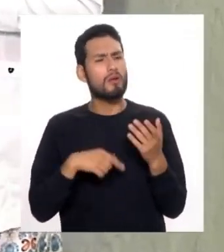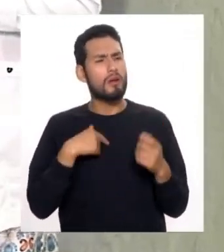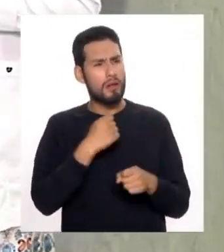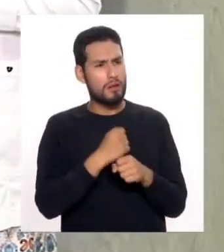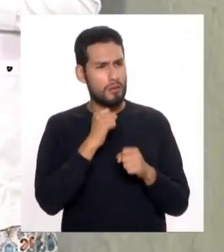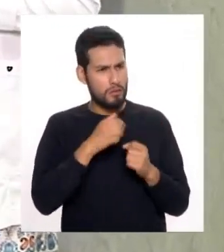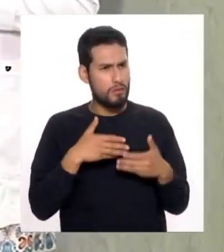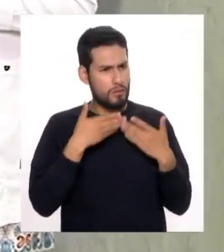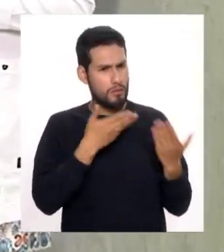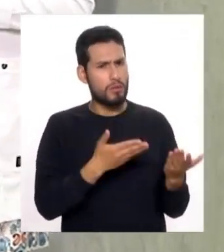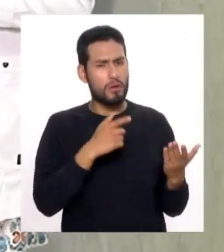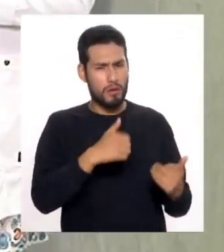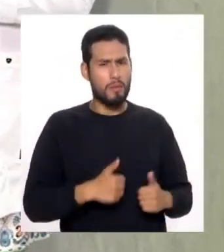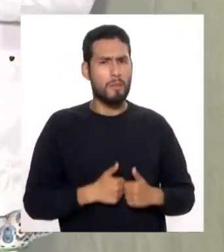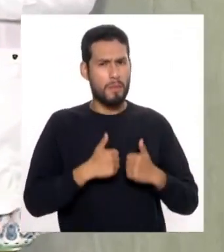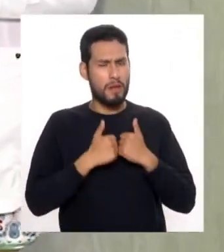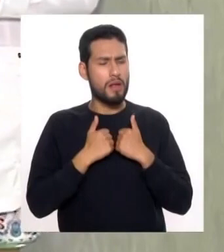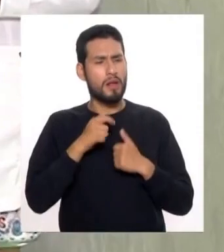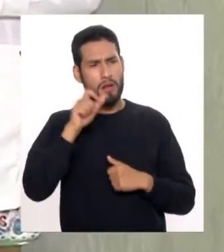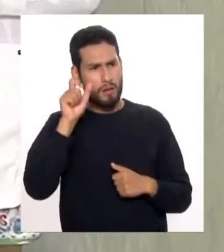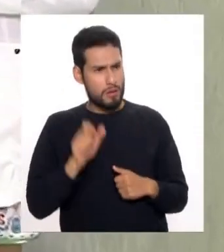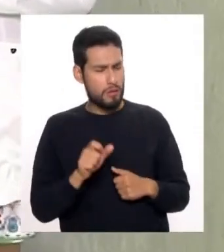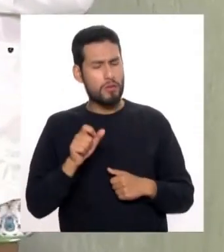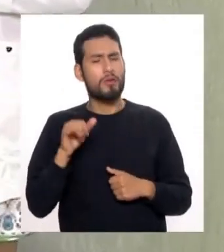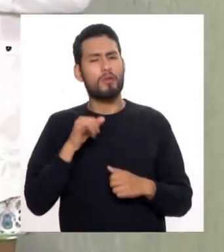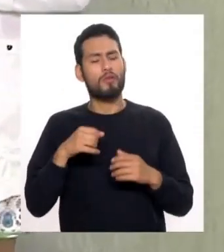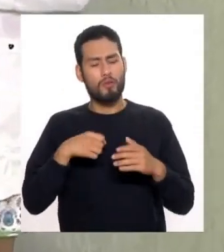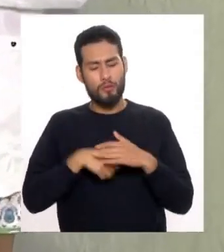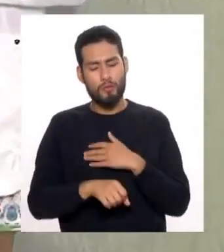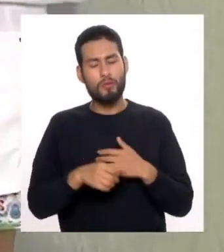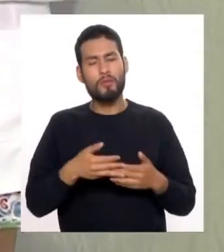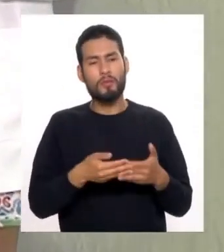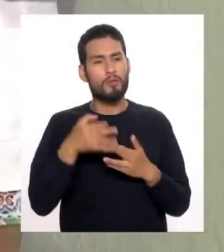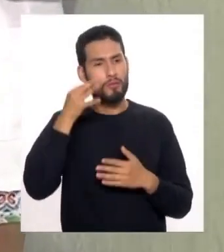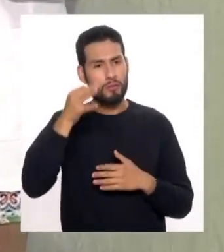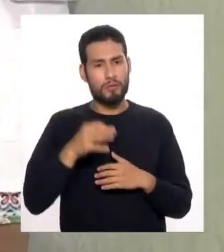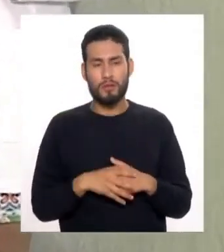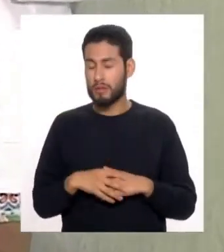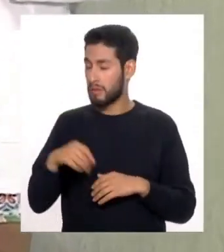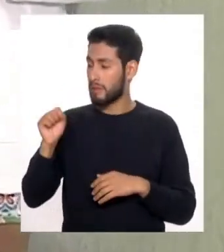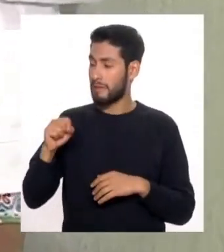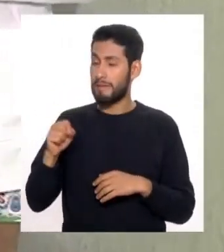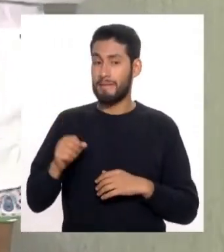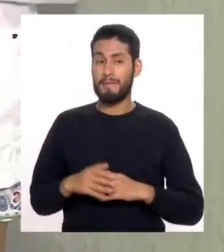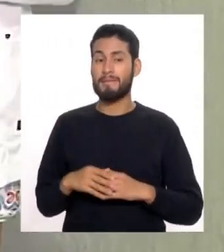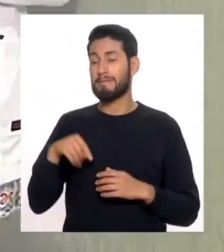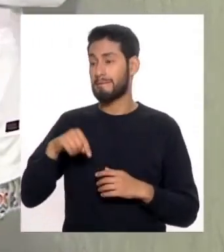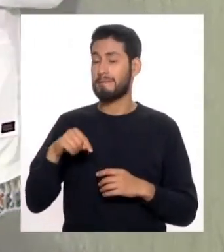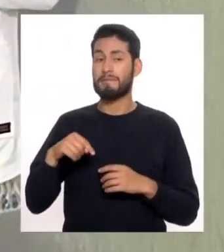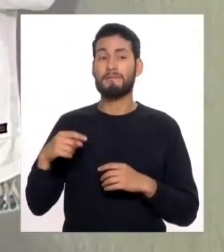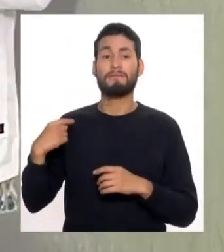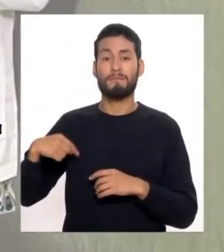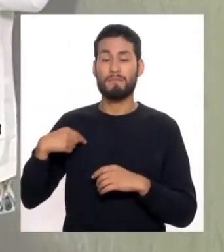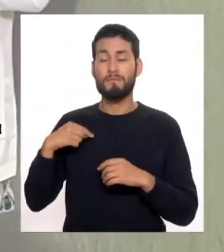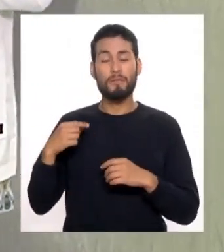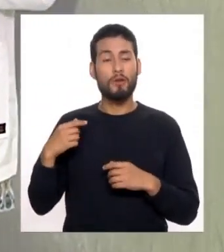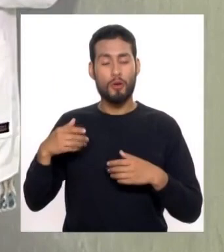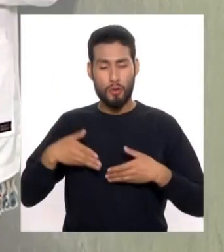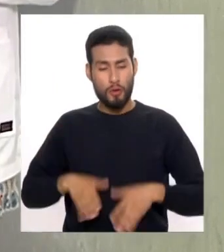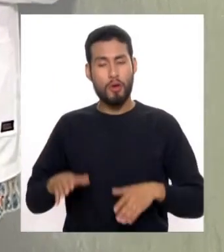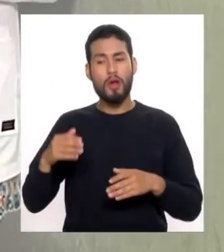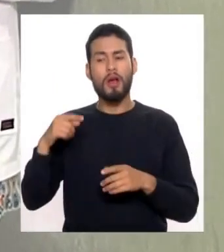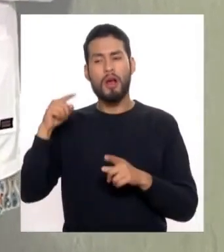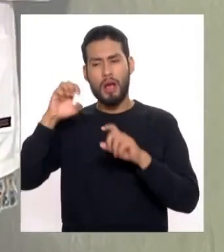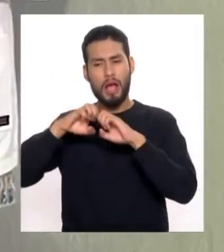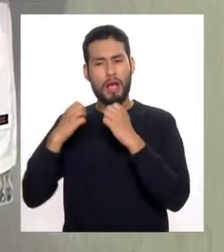trabajamos para asegurar la vida de una paciente y un futuro paciente. Sí, claro. Pues nosotros somos ginecólogos obstetras, somos